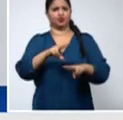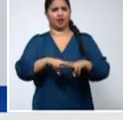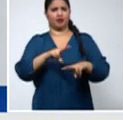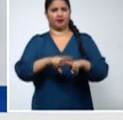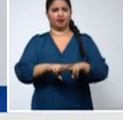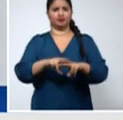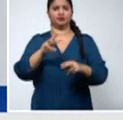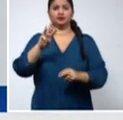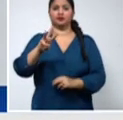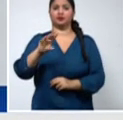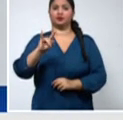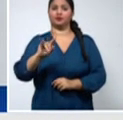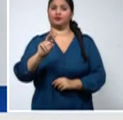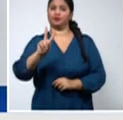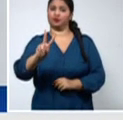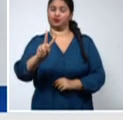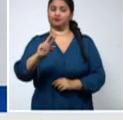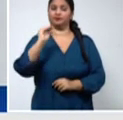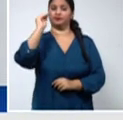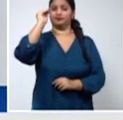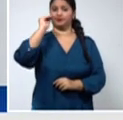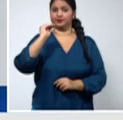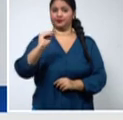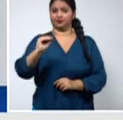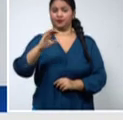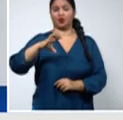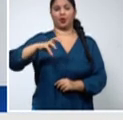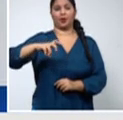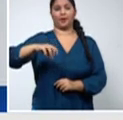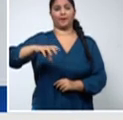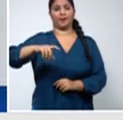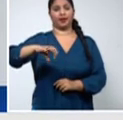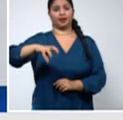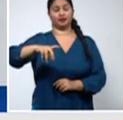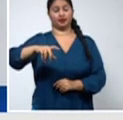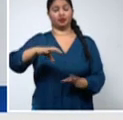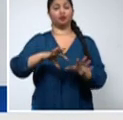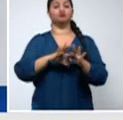392. Pinar del Río, una cifra extremadamente elevada,